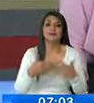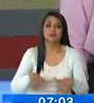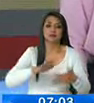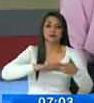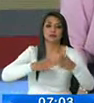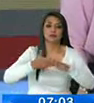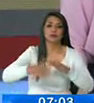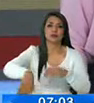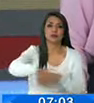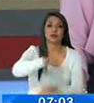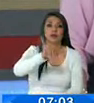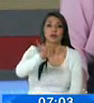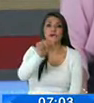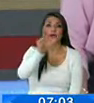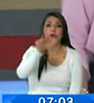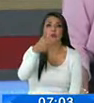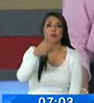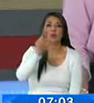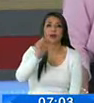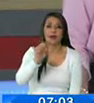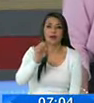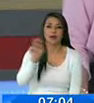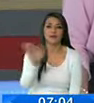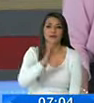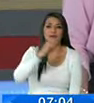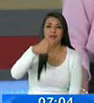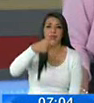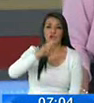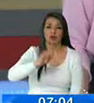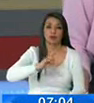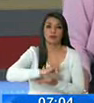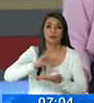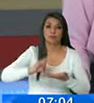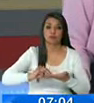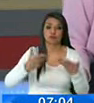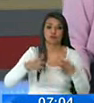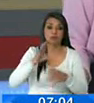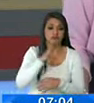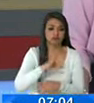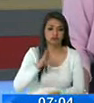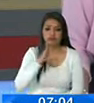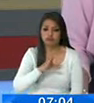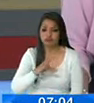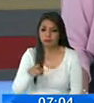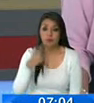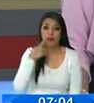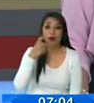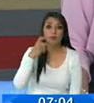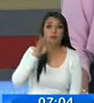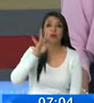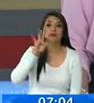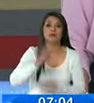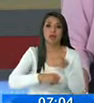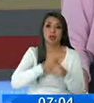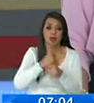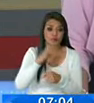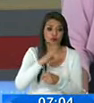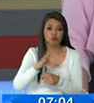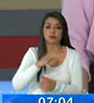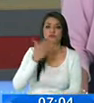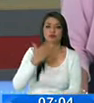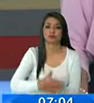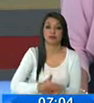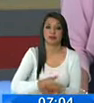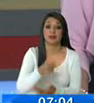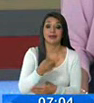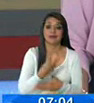comunidad de Yaucán, en el cantón Chaco, cantón del norte de Napo, se suspendió la búsqueda de Ángel Aguinda, de 47 años de edad y padre de